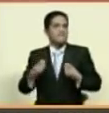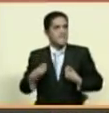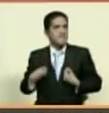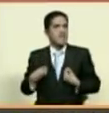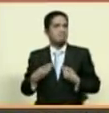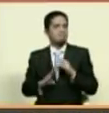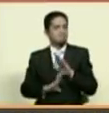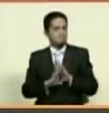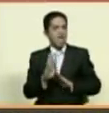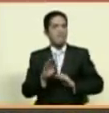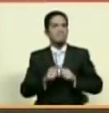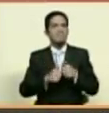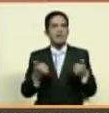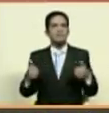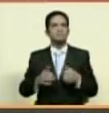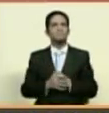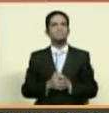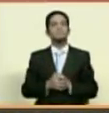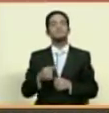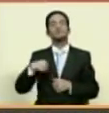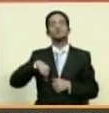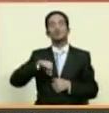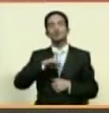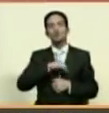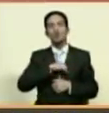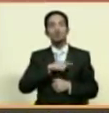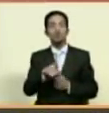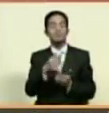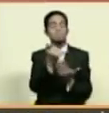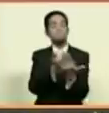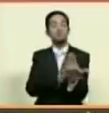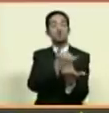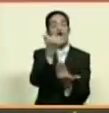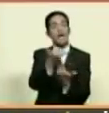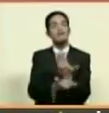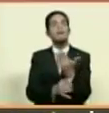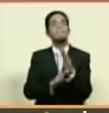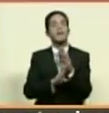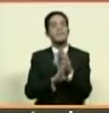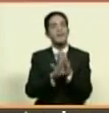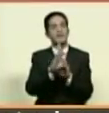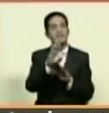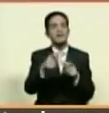humano. Hemos colocado el programa de recuperación,